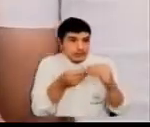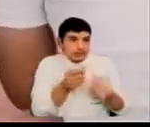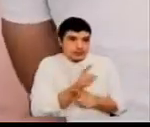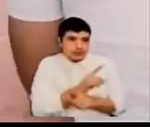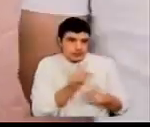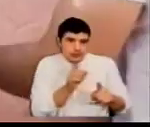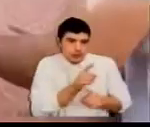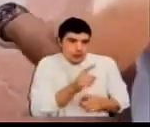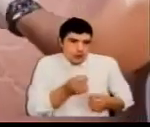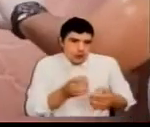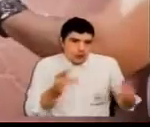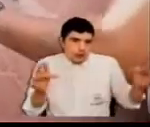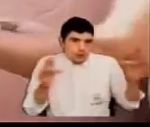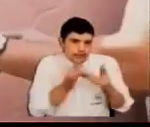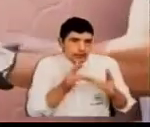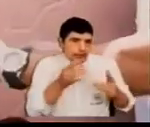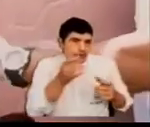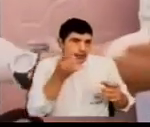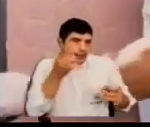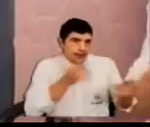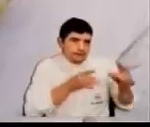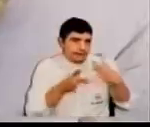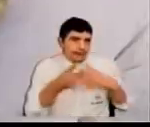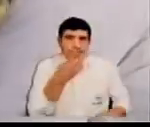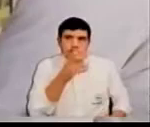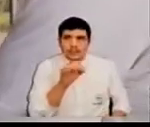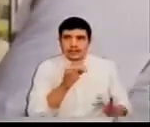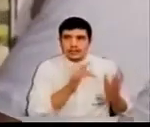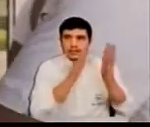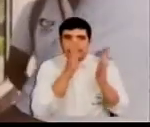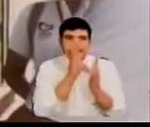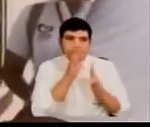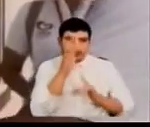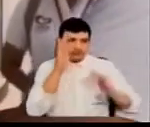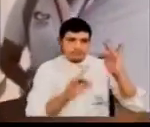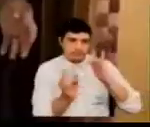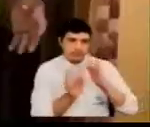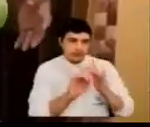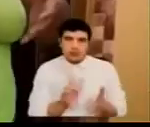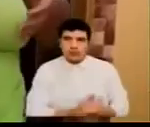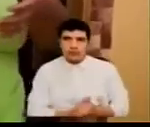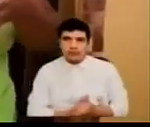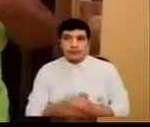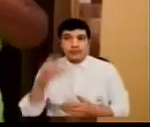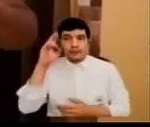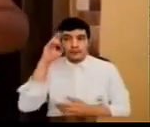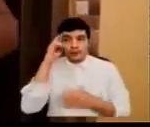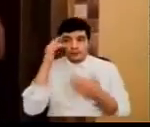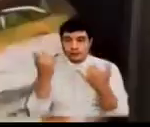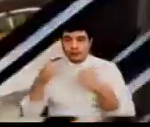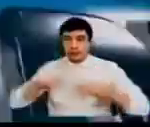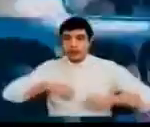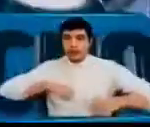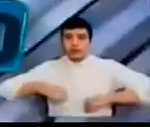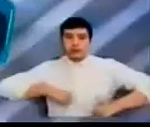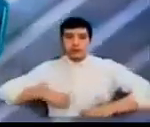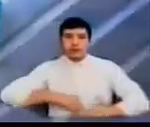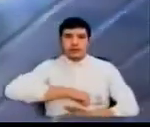como beneficiarios de este tipo de ayudas y los orientaremos sobre cómo denunciar estas irregularidades.